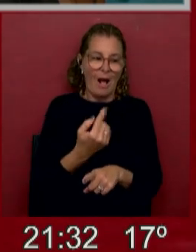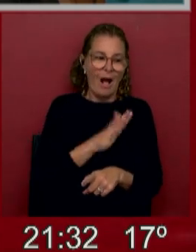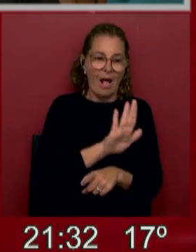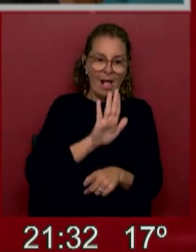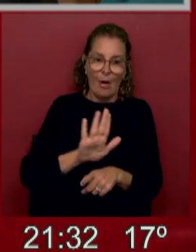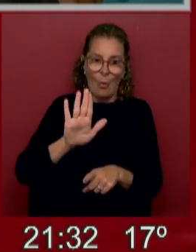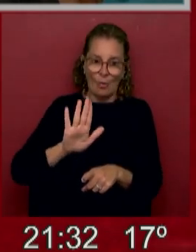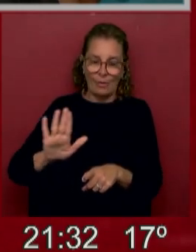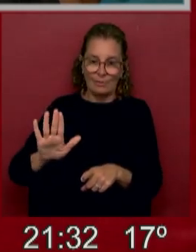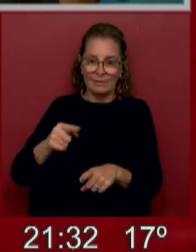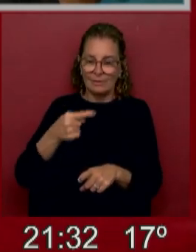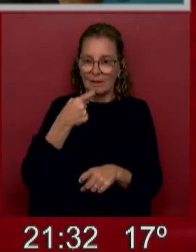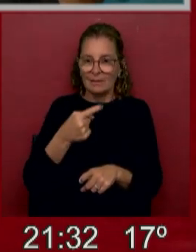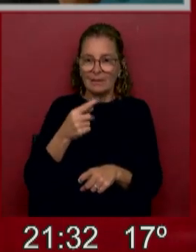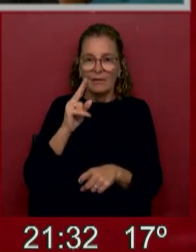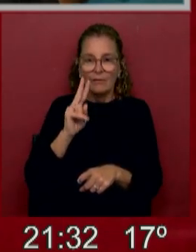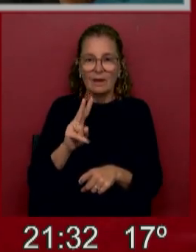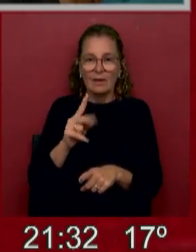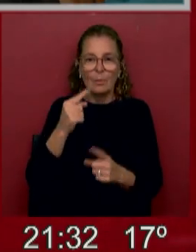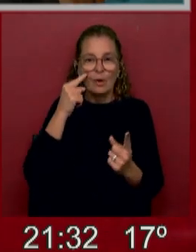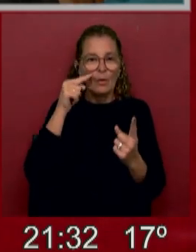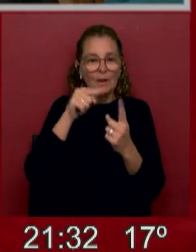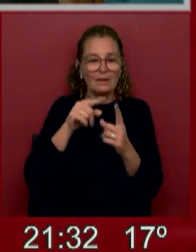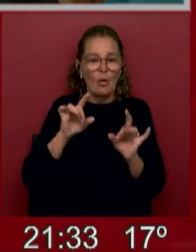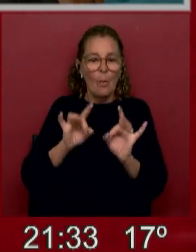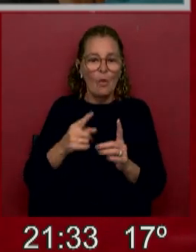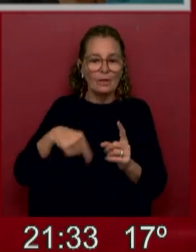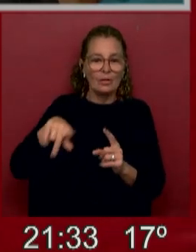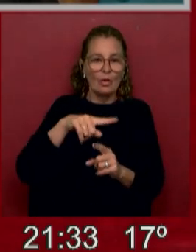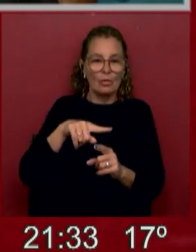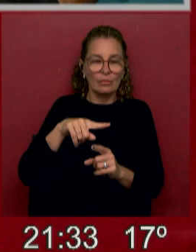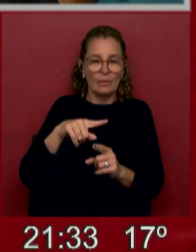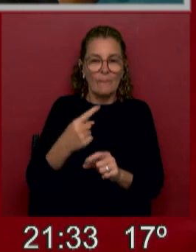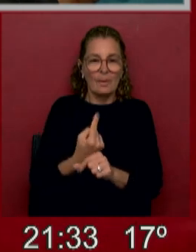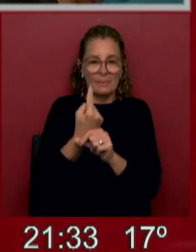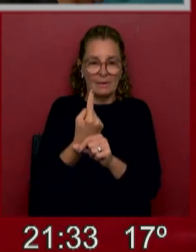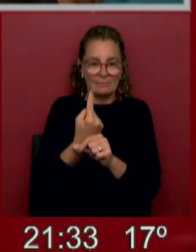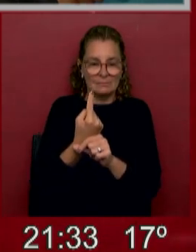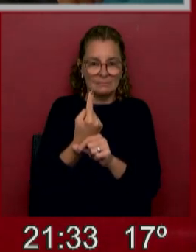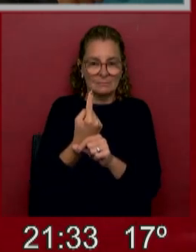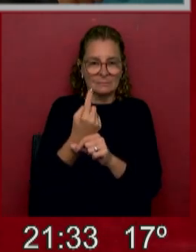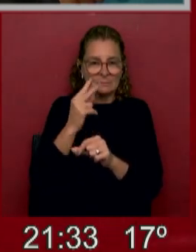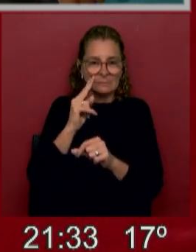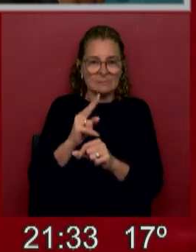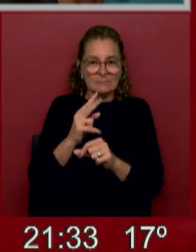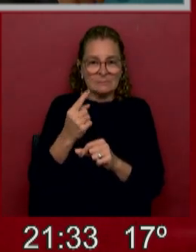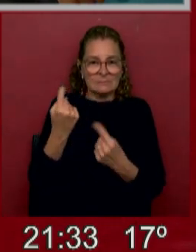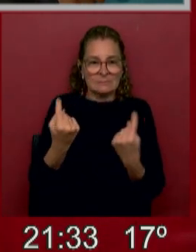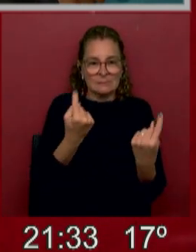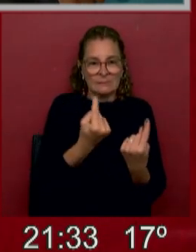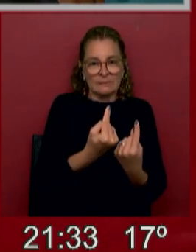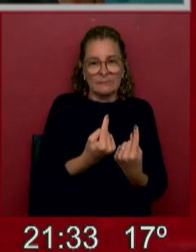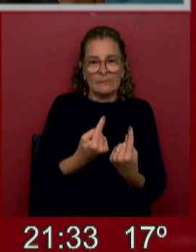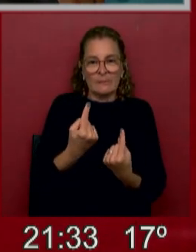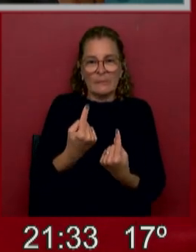Y eso, lo que dice Martín, que tratar de velar por el objetivo en común, priorizarlo sobre todas las individualidades, es tipo uno